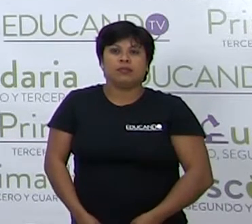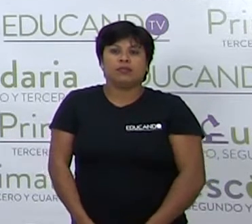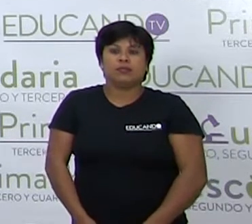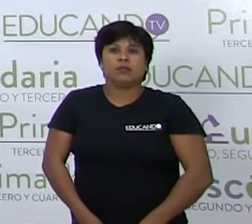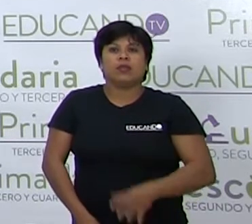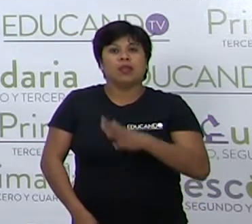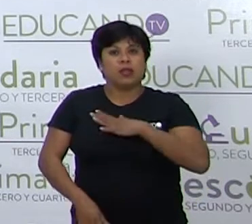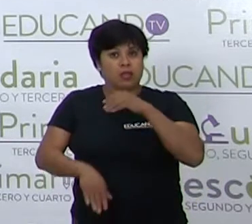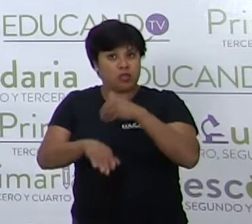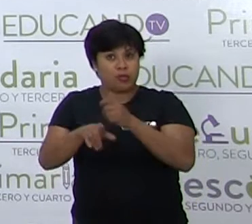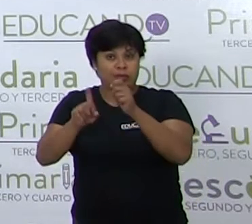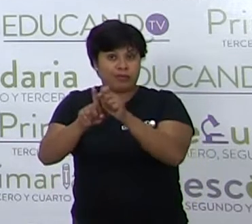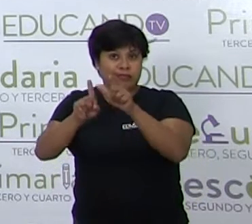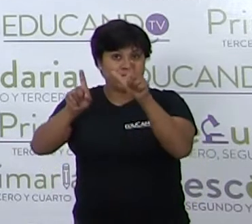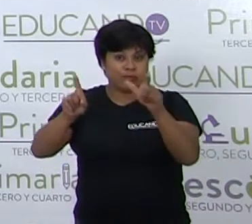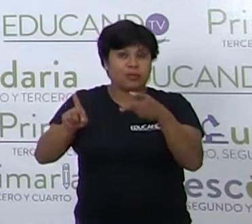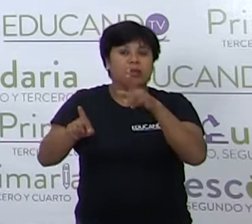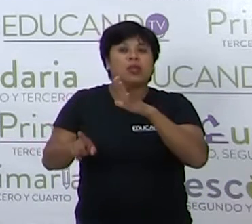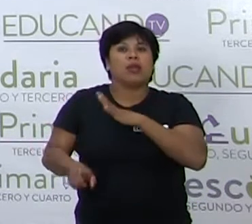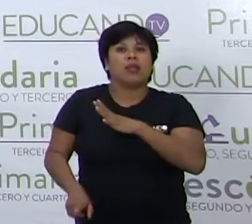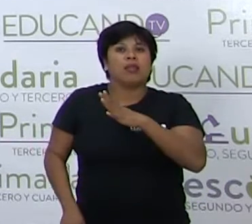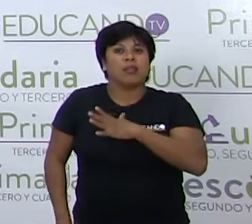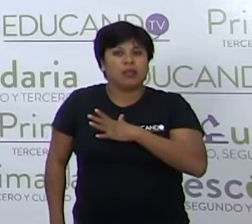una recta numérica, pero aquí ya tenemos